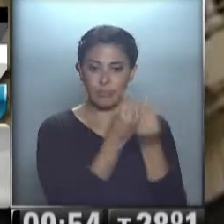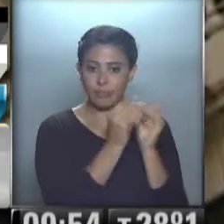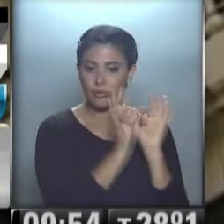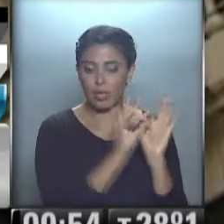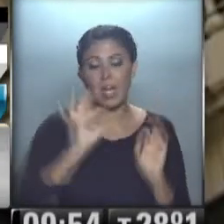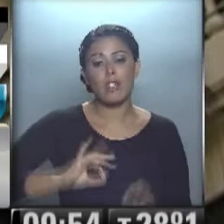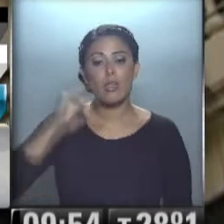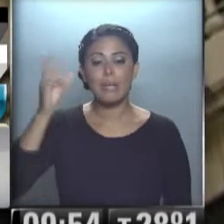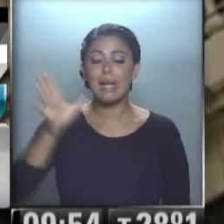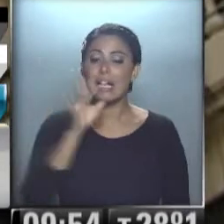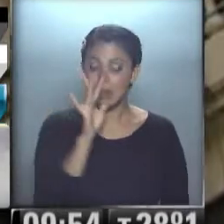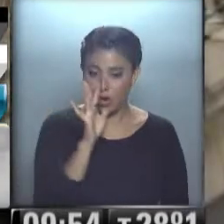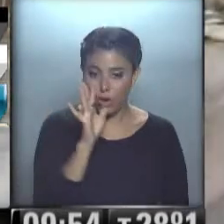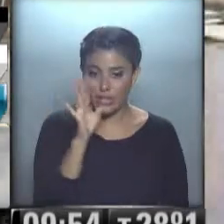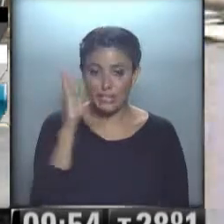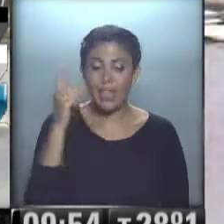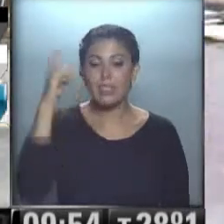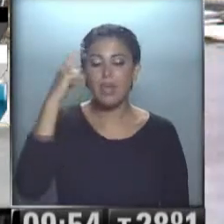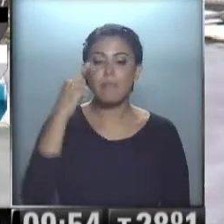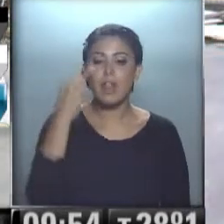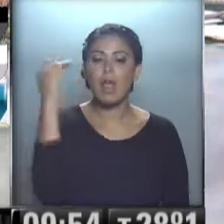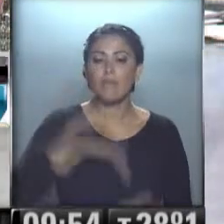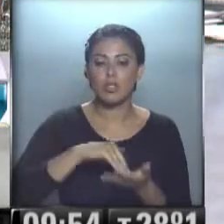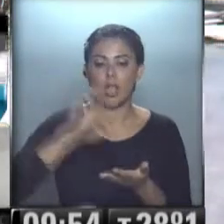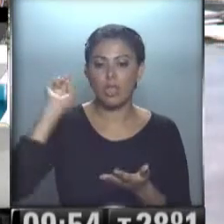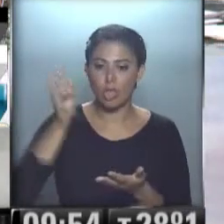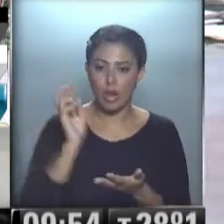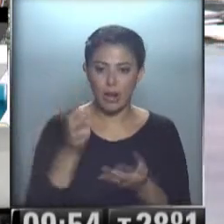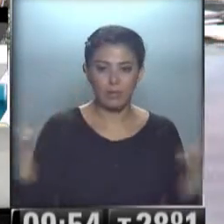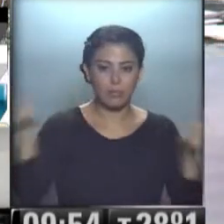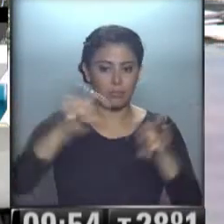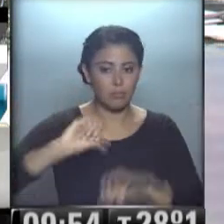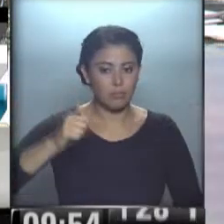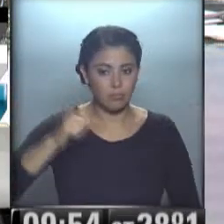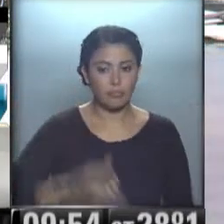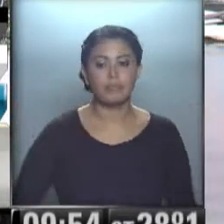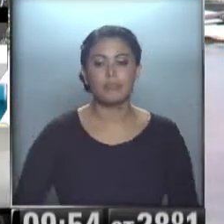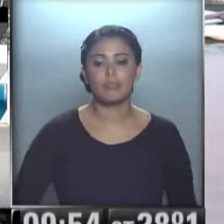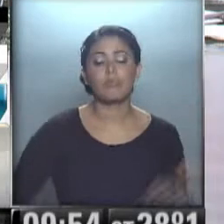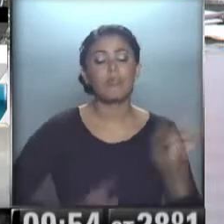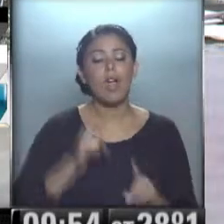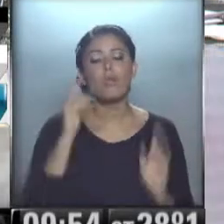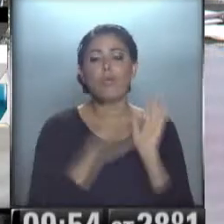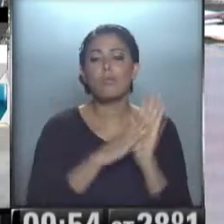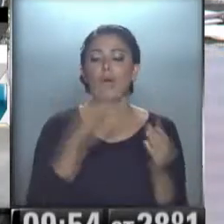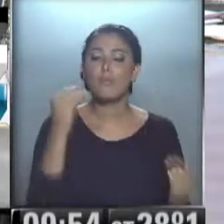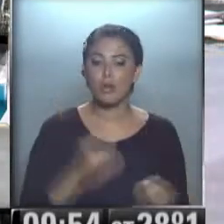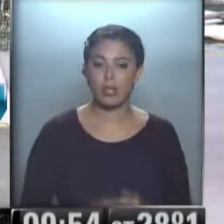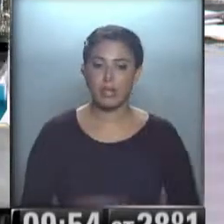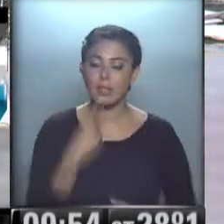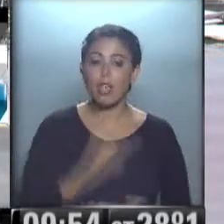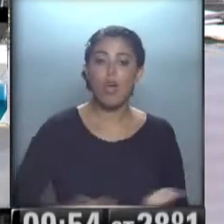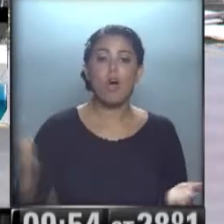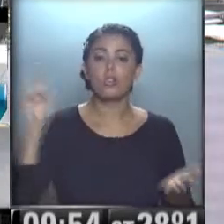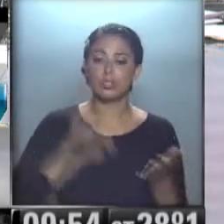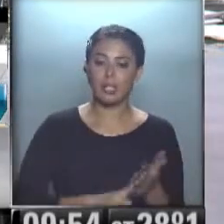para 2014 es que sea de 10 mil millones de dólares algunos de los fundamentos de este pronóstico es que se volvería